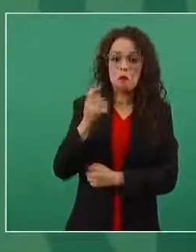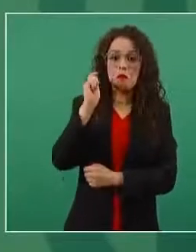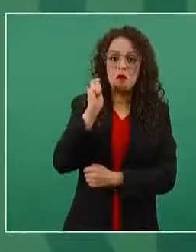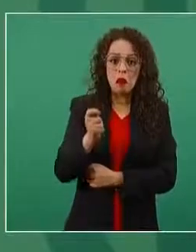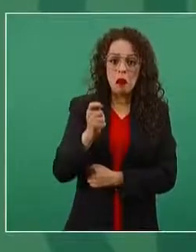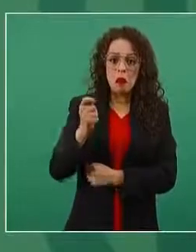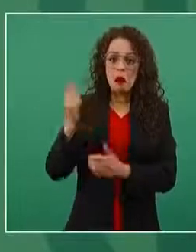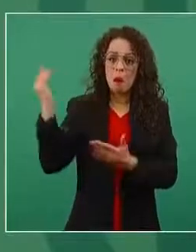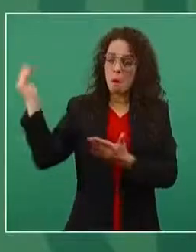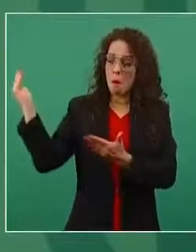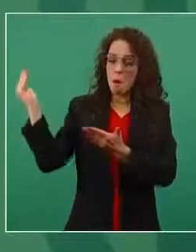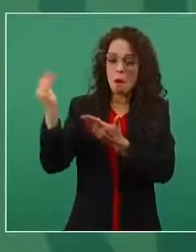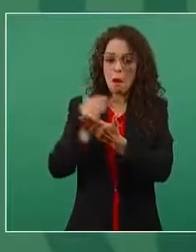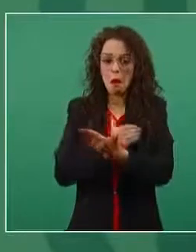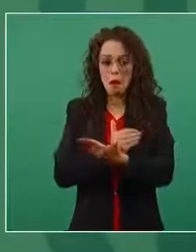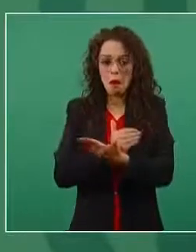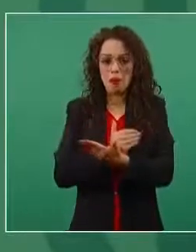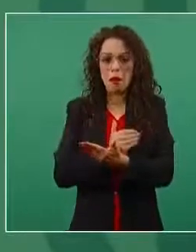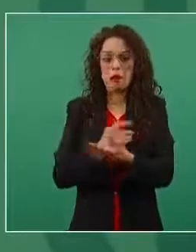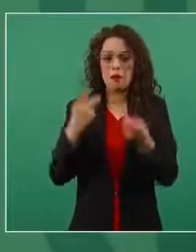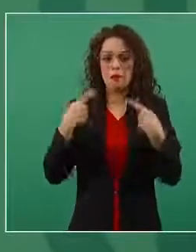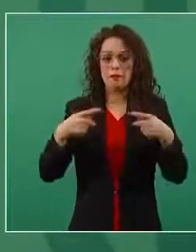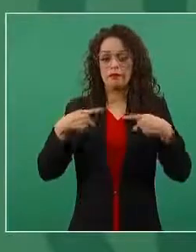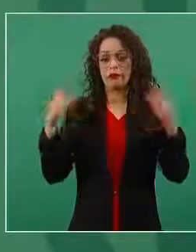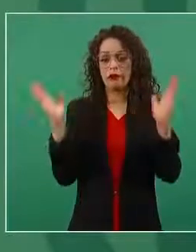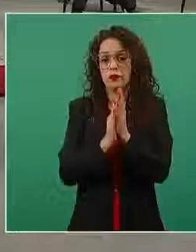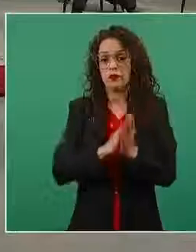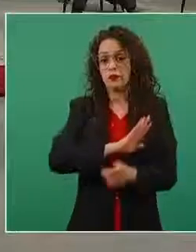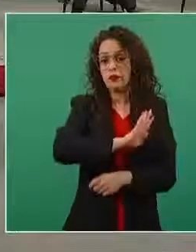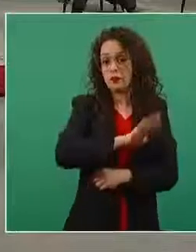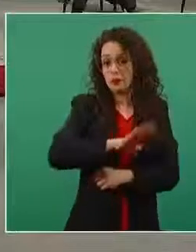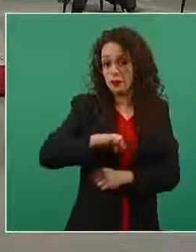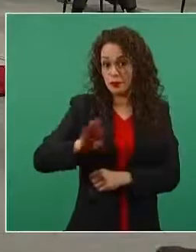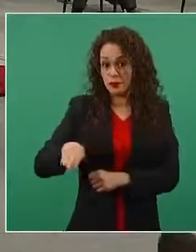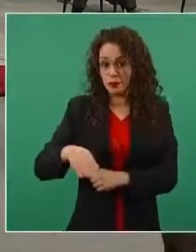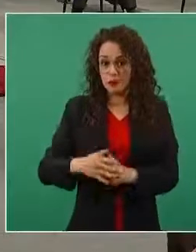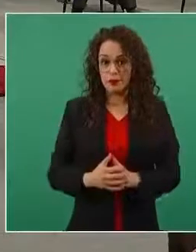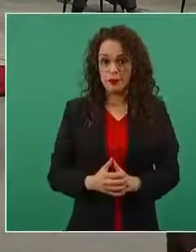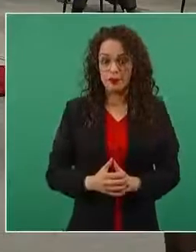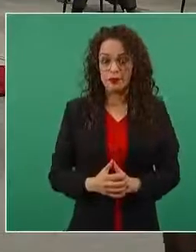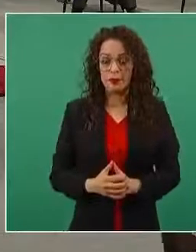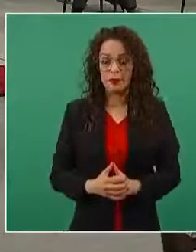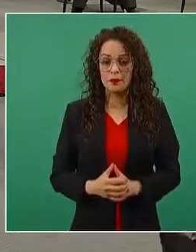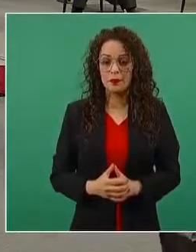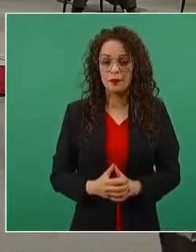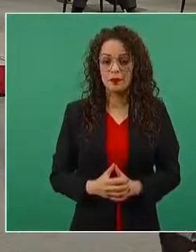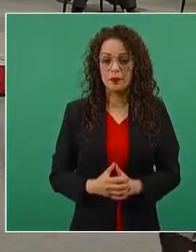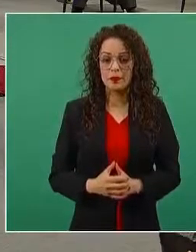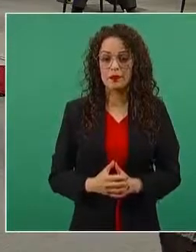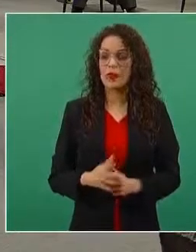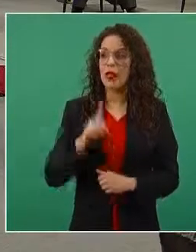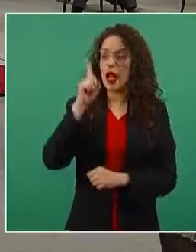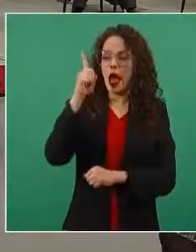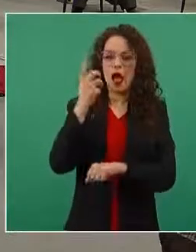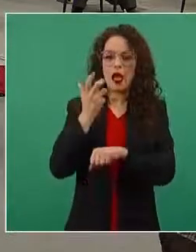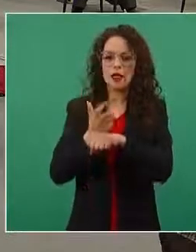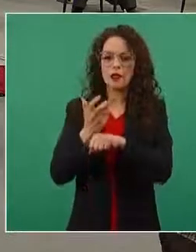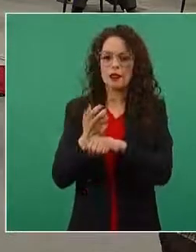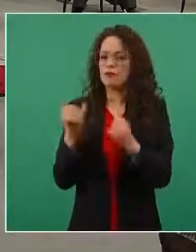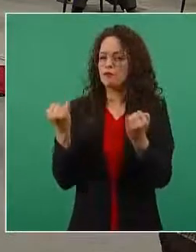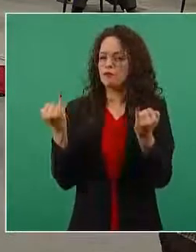significativamente el número de fallecidos, de muertes. En Estados Unidos hay algo